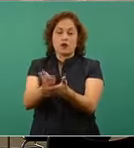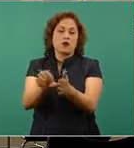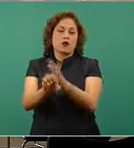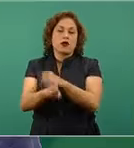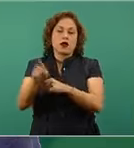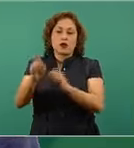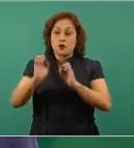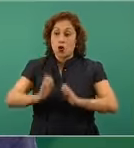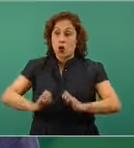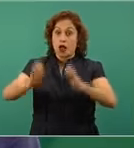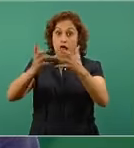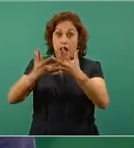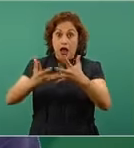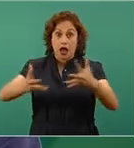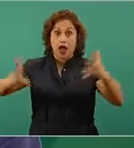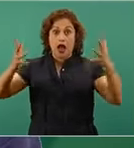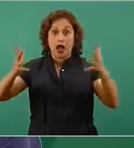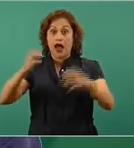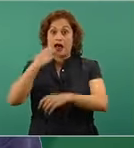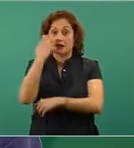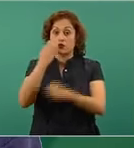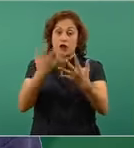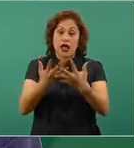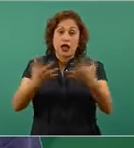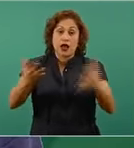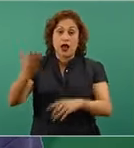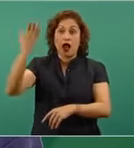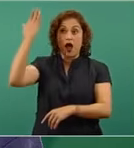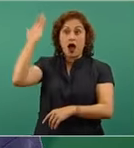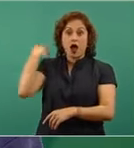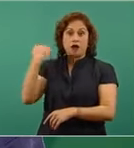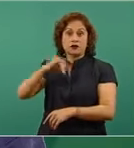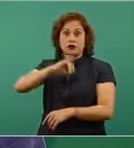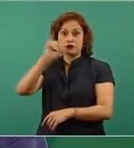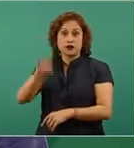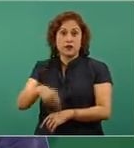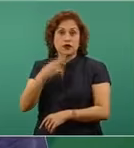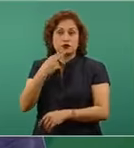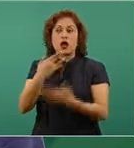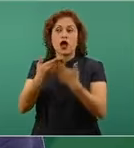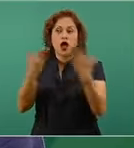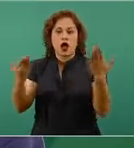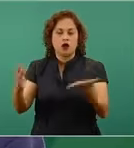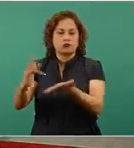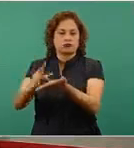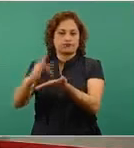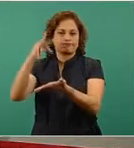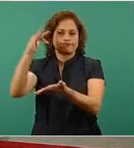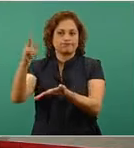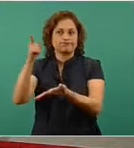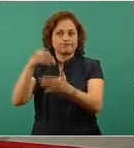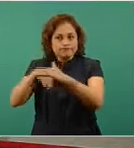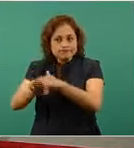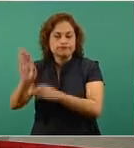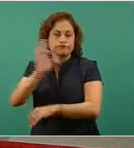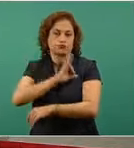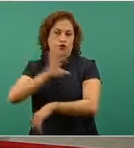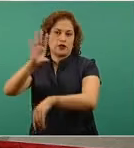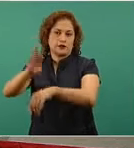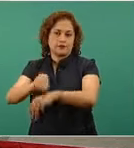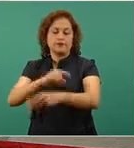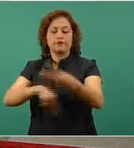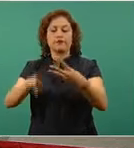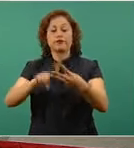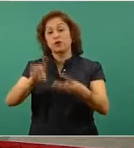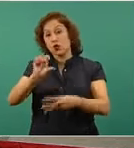megacentros o macrocentros nunca se habían usado en la historia del programa de vacunación. Y lo tercero, extraordinariamente importante, quizá más importante,